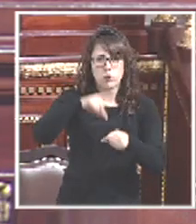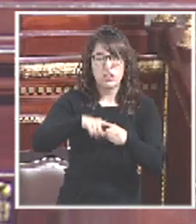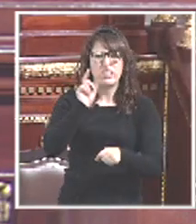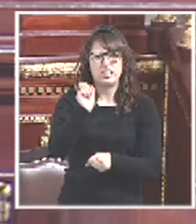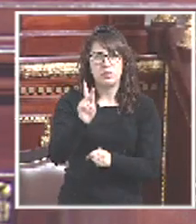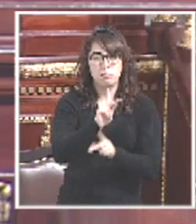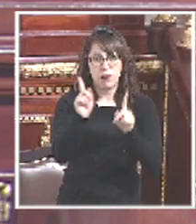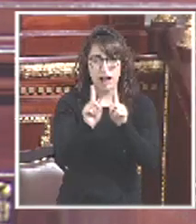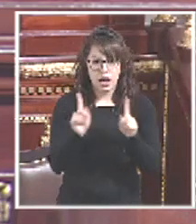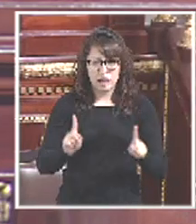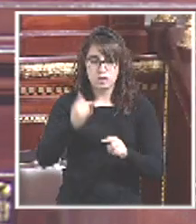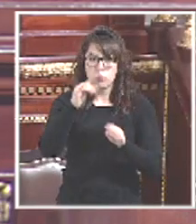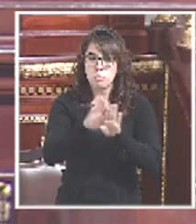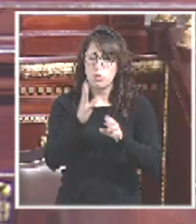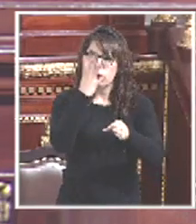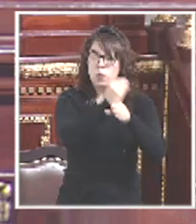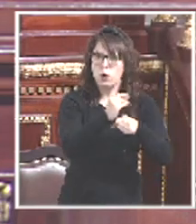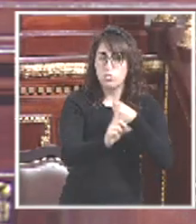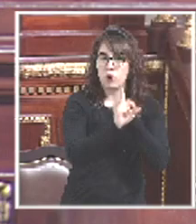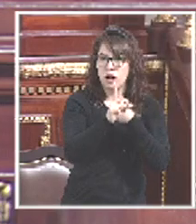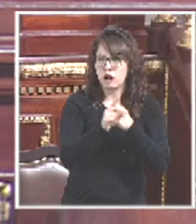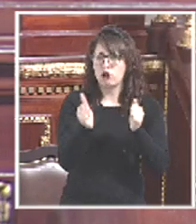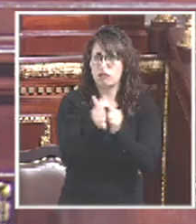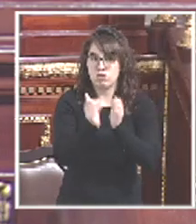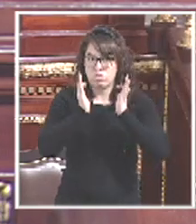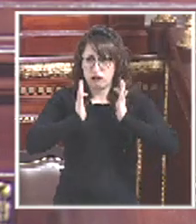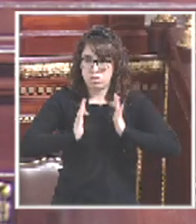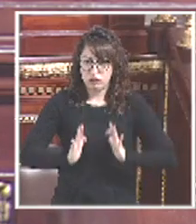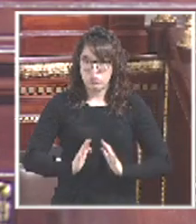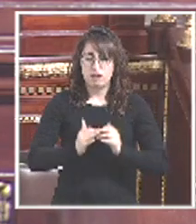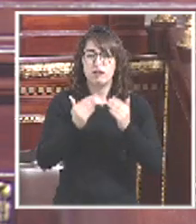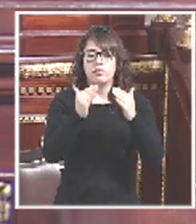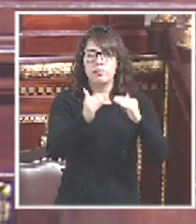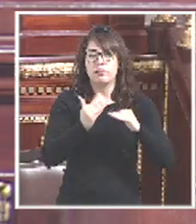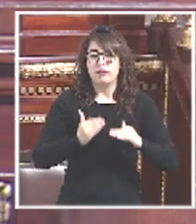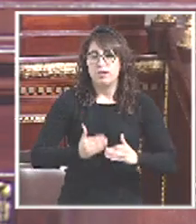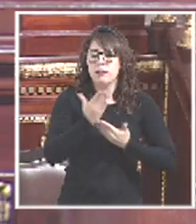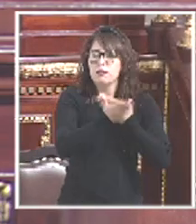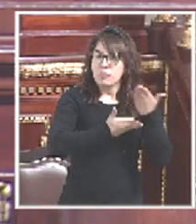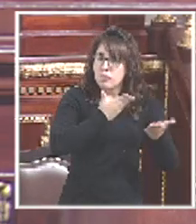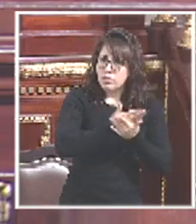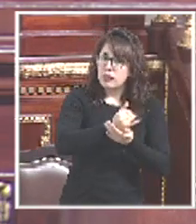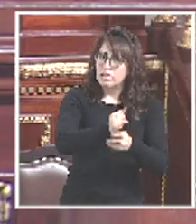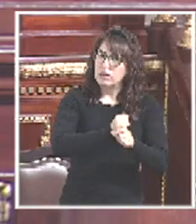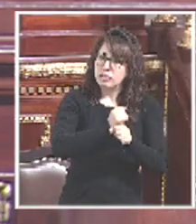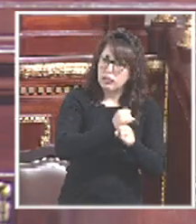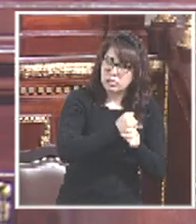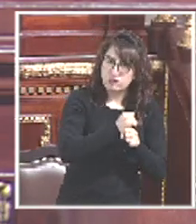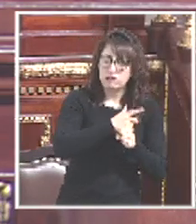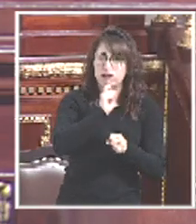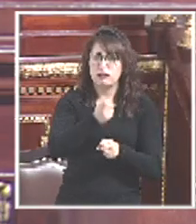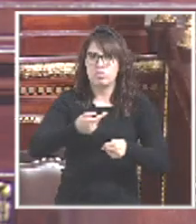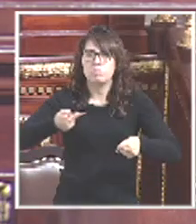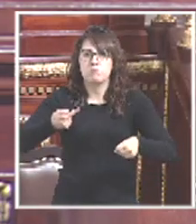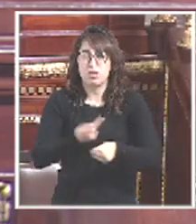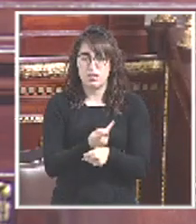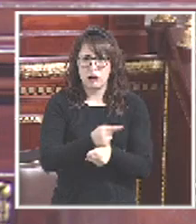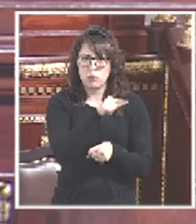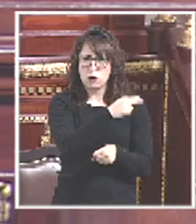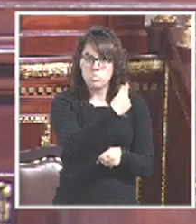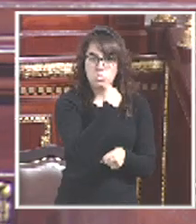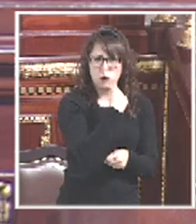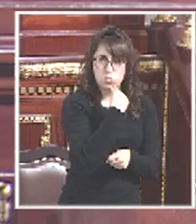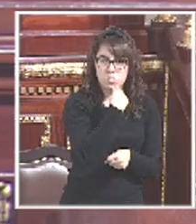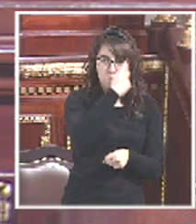pacífica de conflictos. Solicitar estudios, investigaciones, informes y diagnósticos que permitan conocer